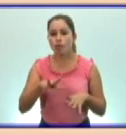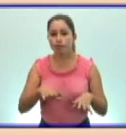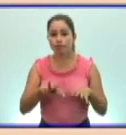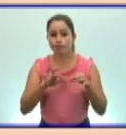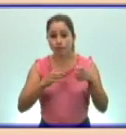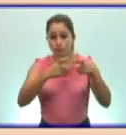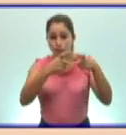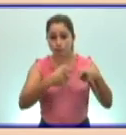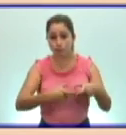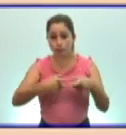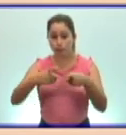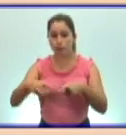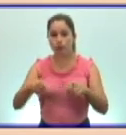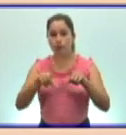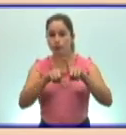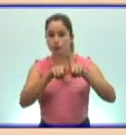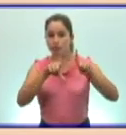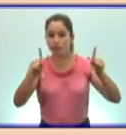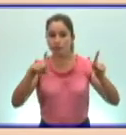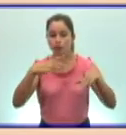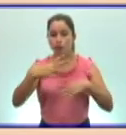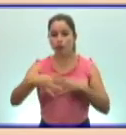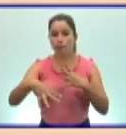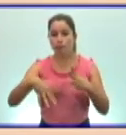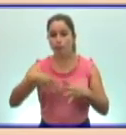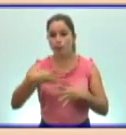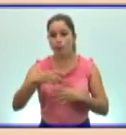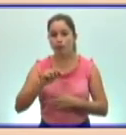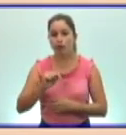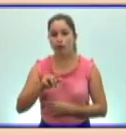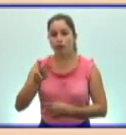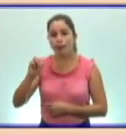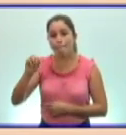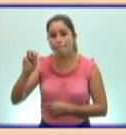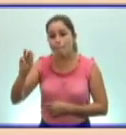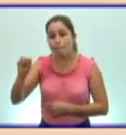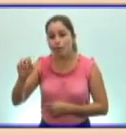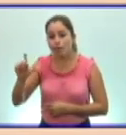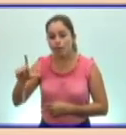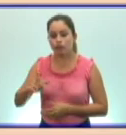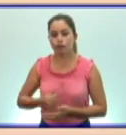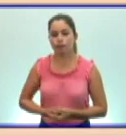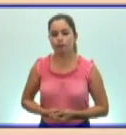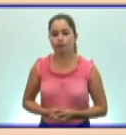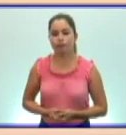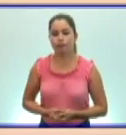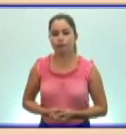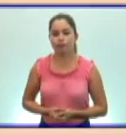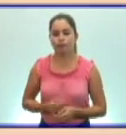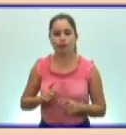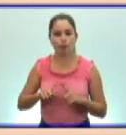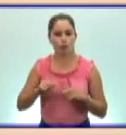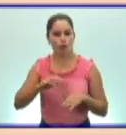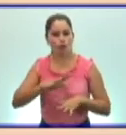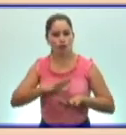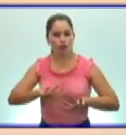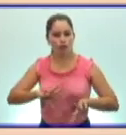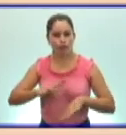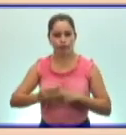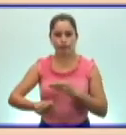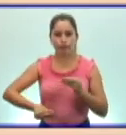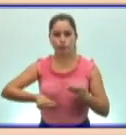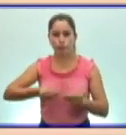había ofrecido el texto del problema, que estos estaban en mililitros. Por tanto, ya después de nosotros hacer la conversión